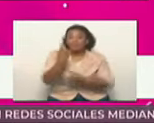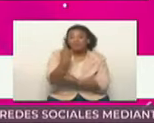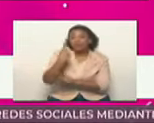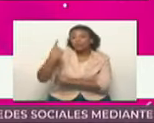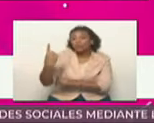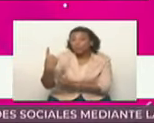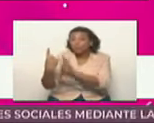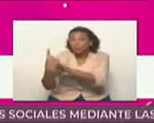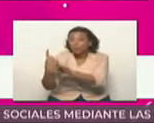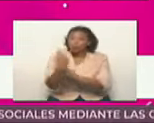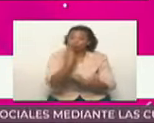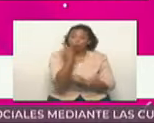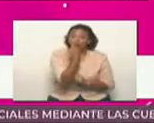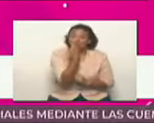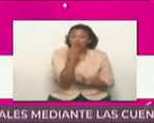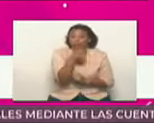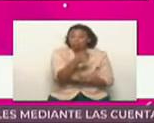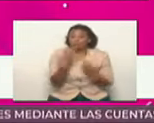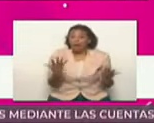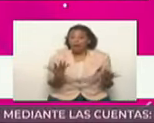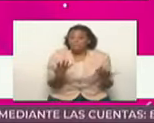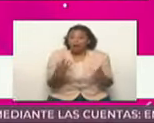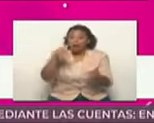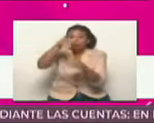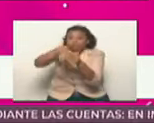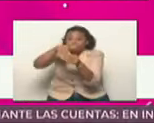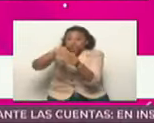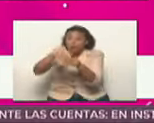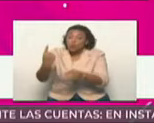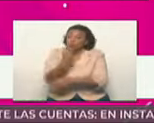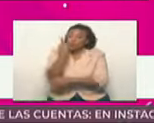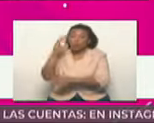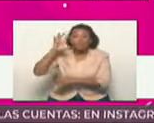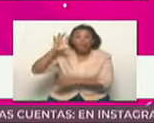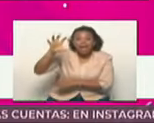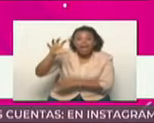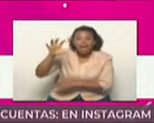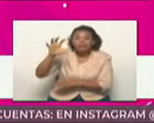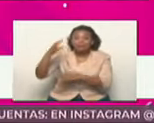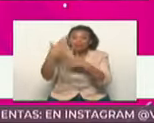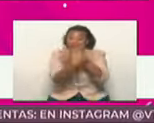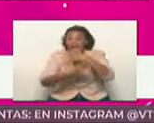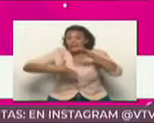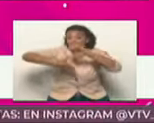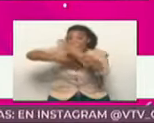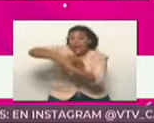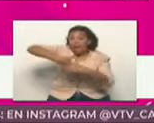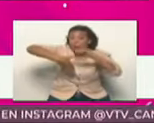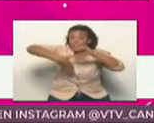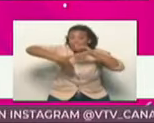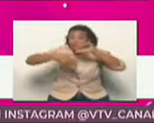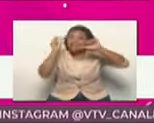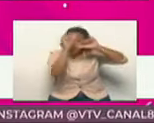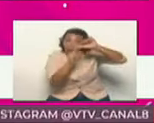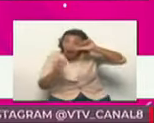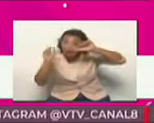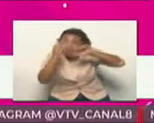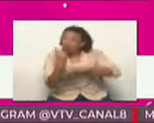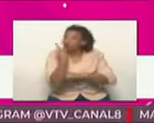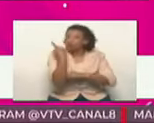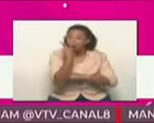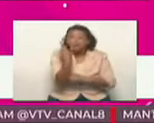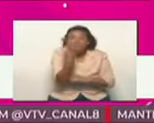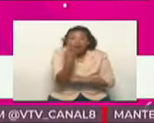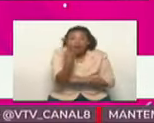Y solamente faltaba, por ser el único país de la región latinoamericana caribeña,